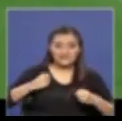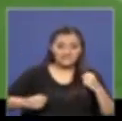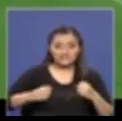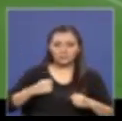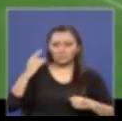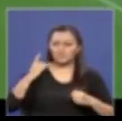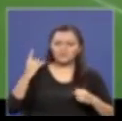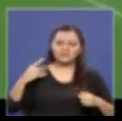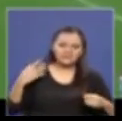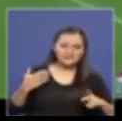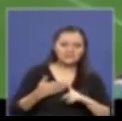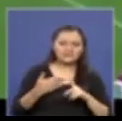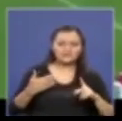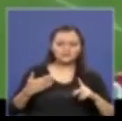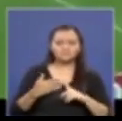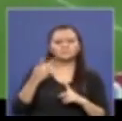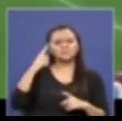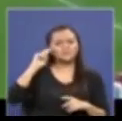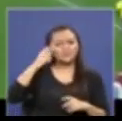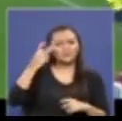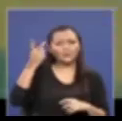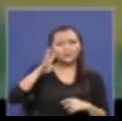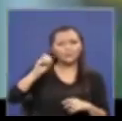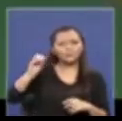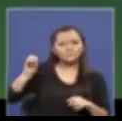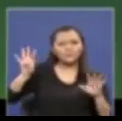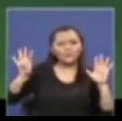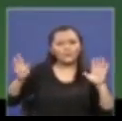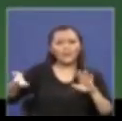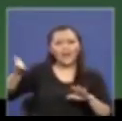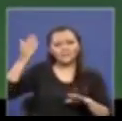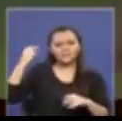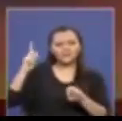eliminatorias pasadas, en el 2009, ¿no?